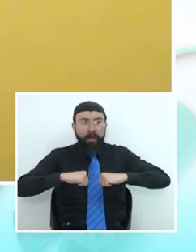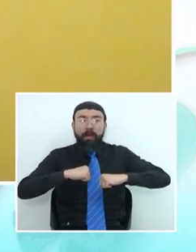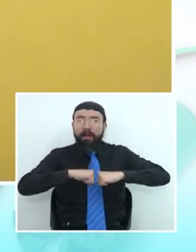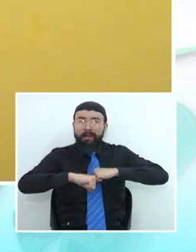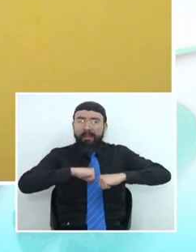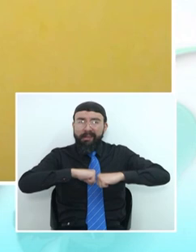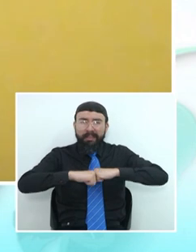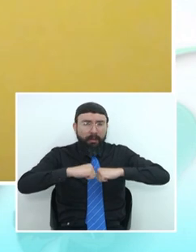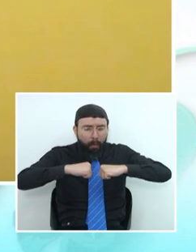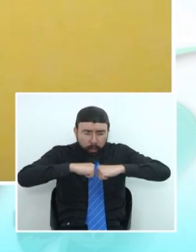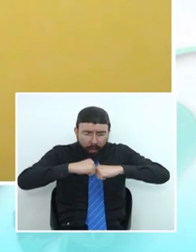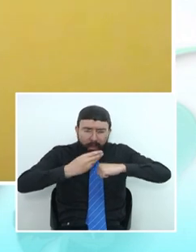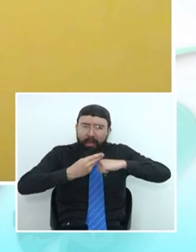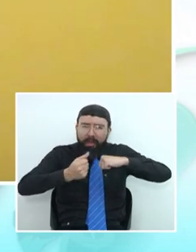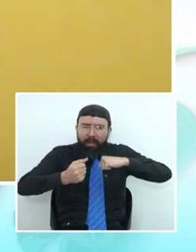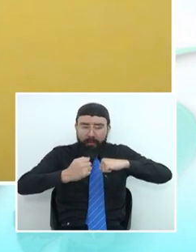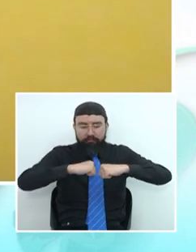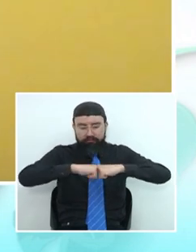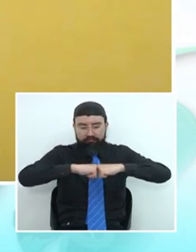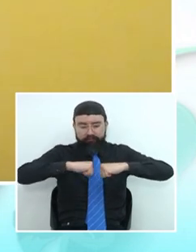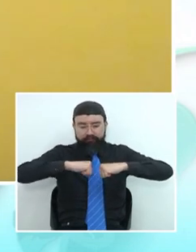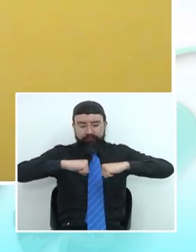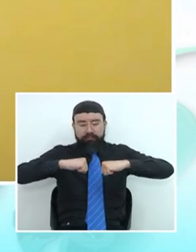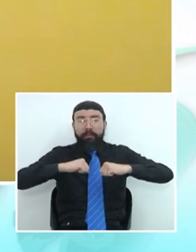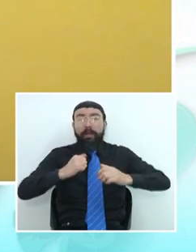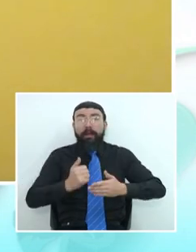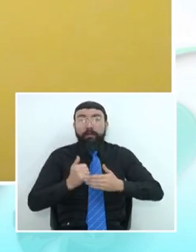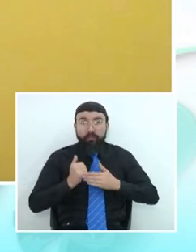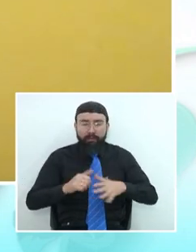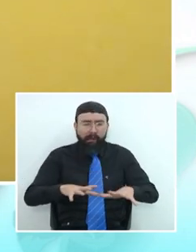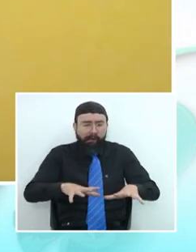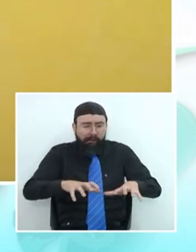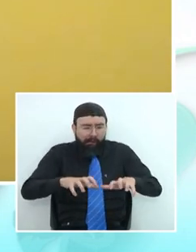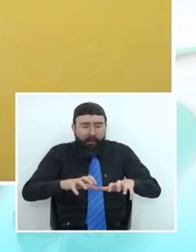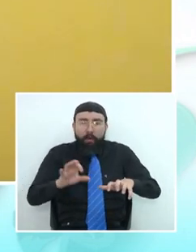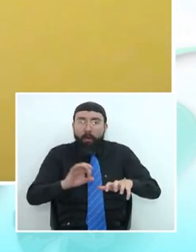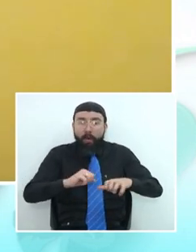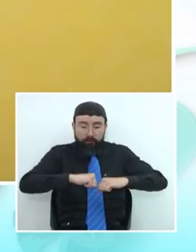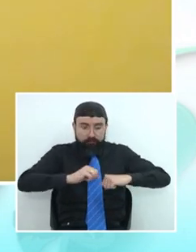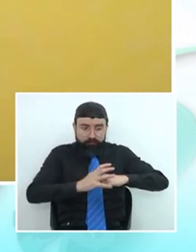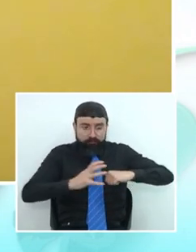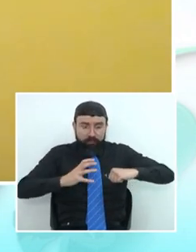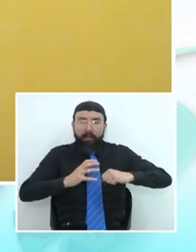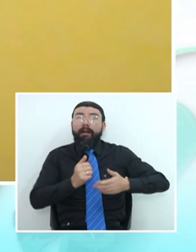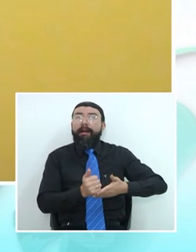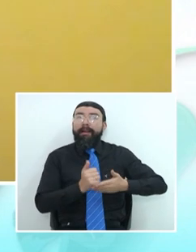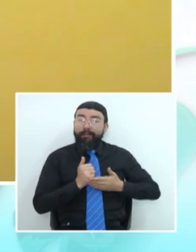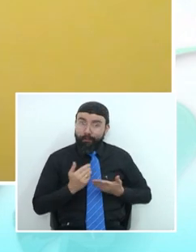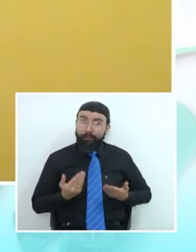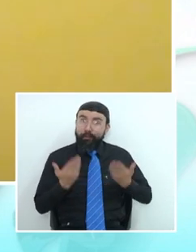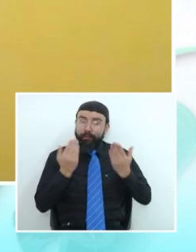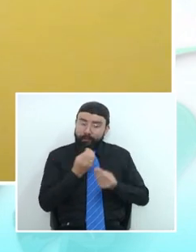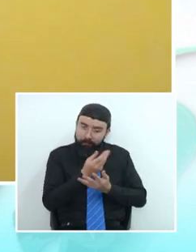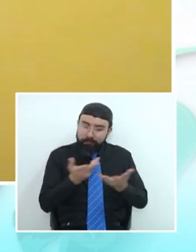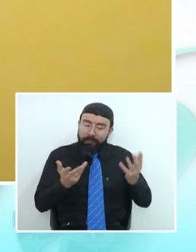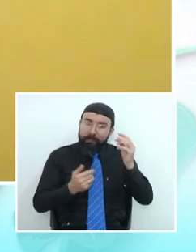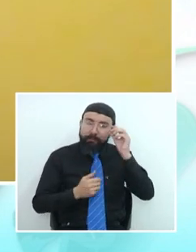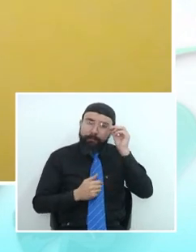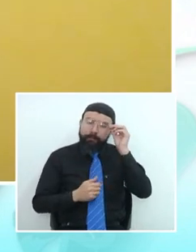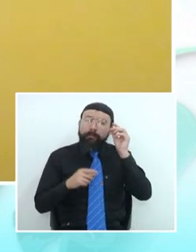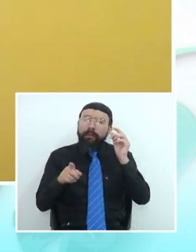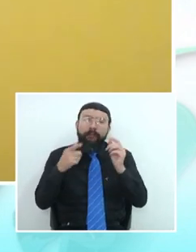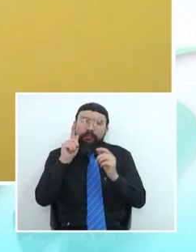están degradadas por la artrosis, y es una bendición. Y en cuanto a